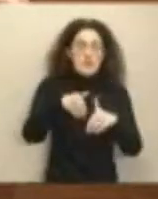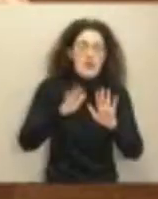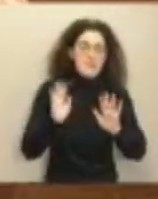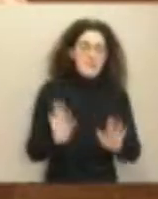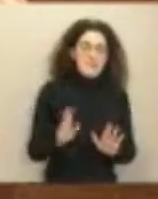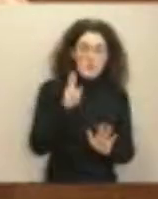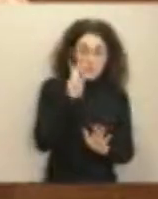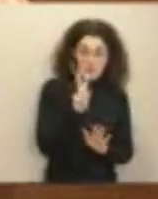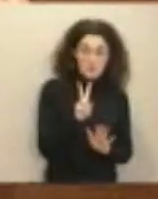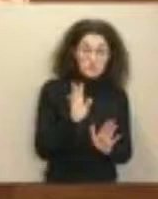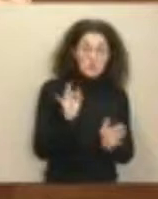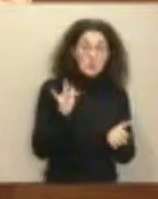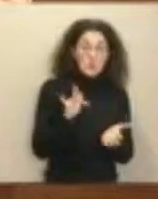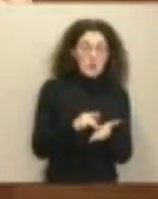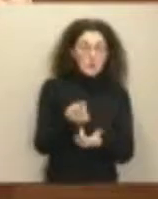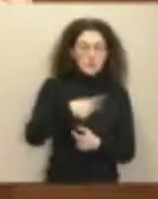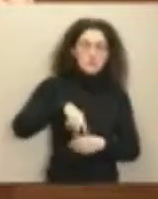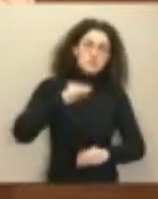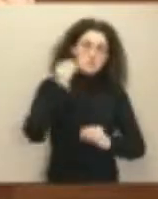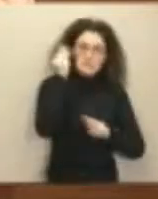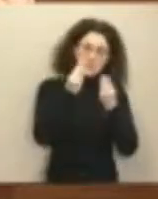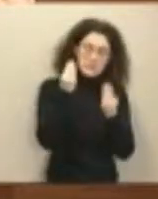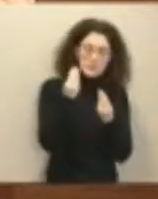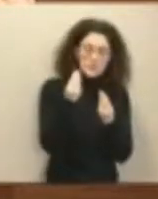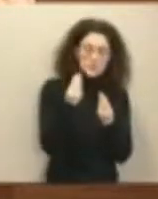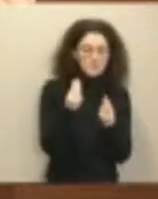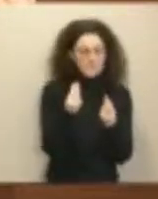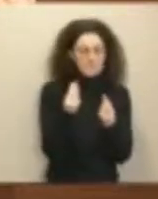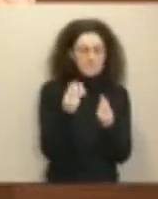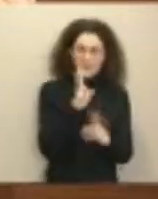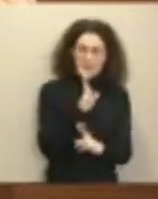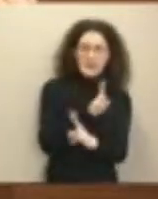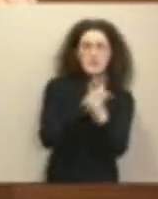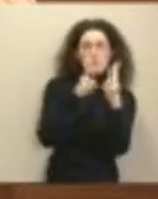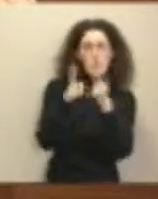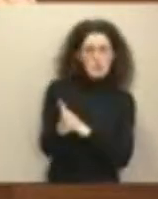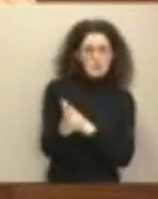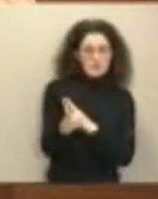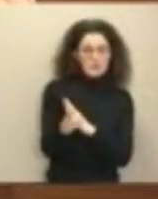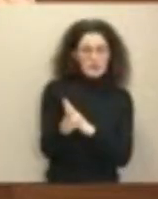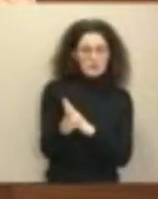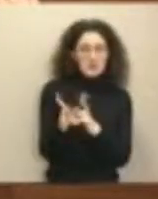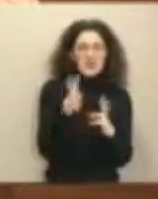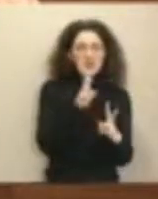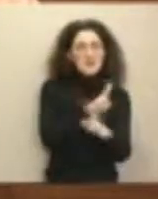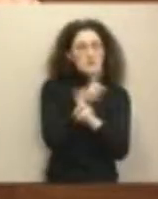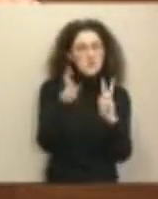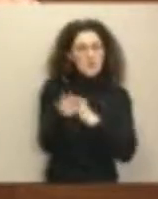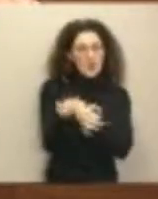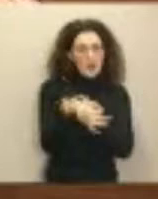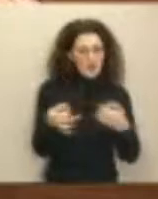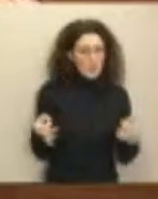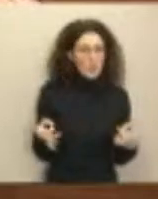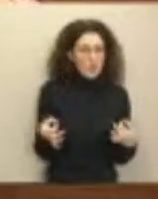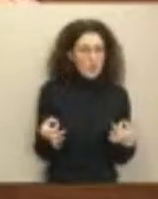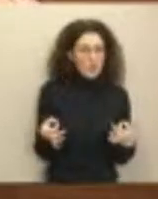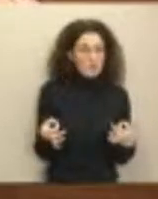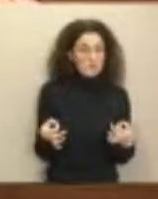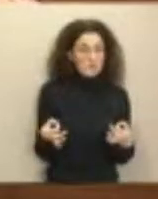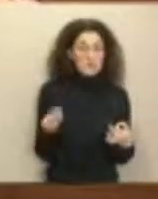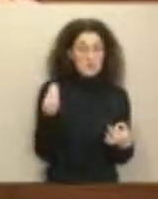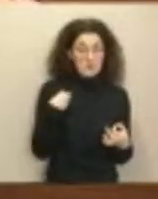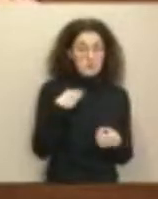veamos, cuando nosotros nos planteamos dar una respuesta, y una respuesta adecuada desde